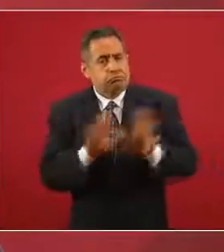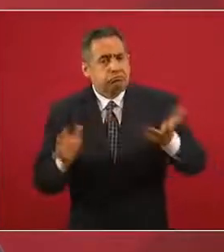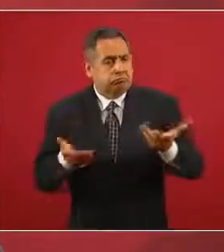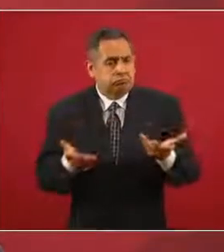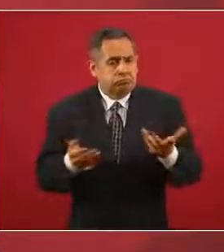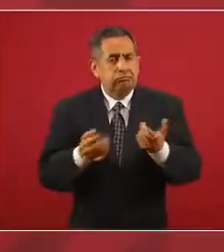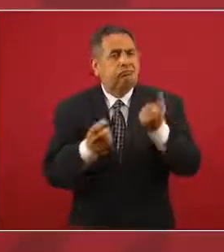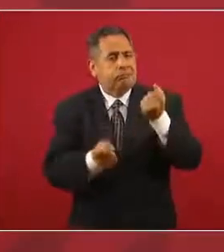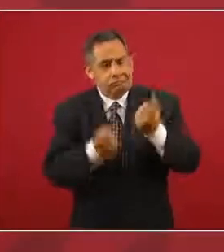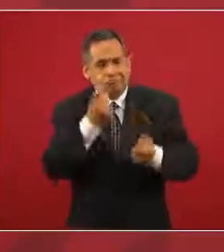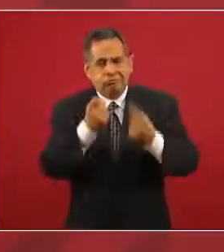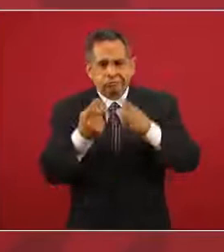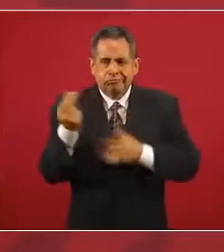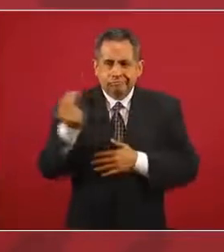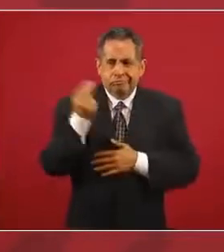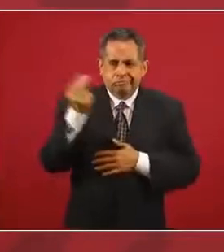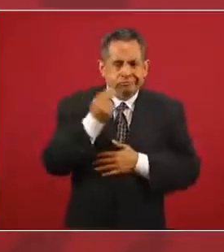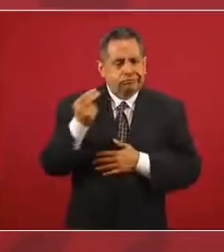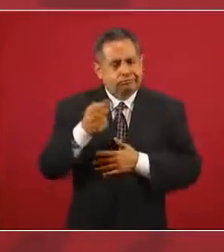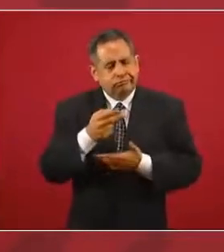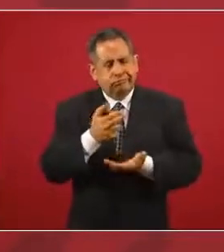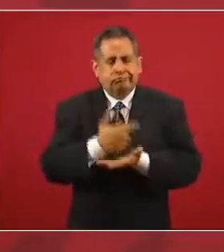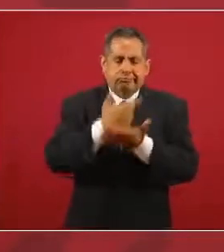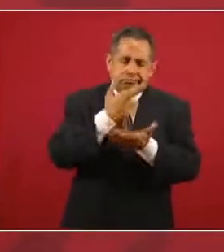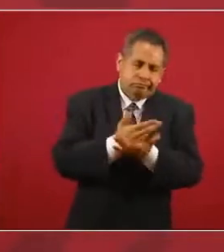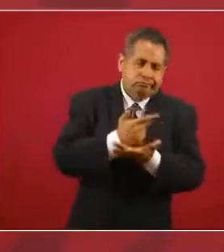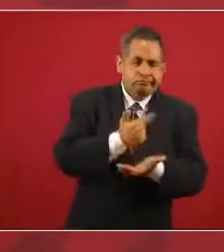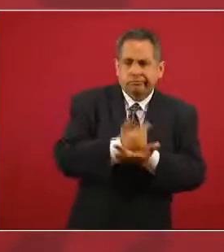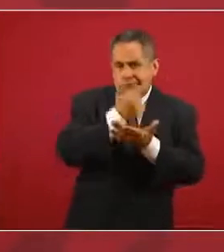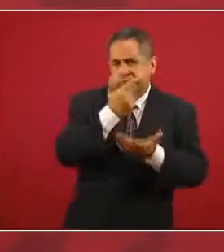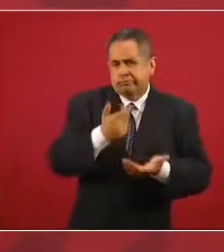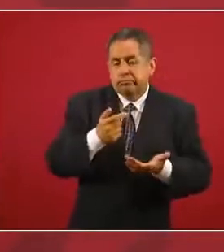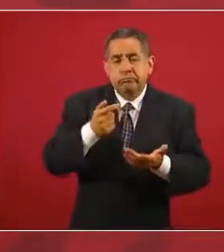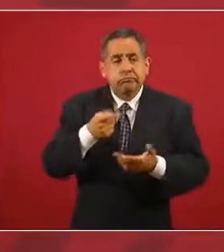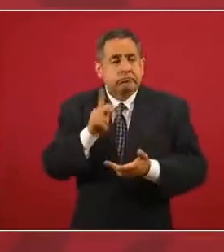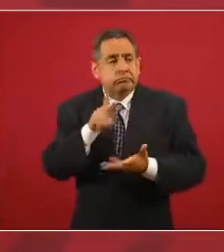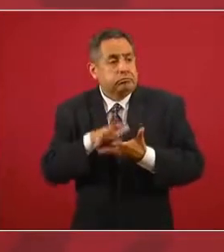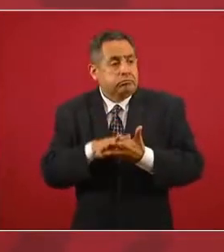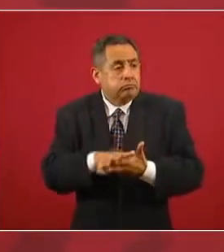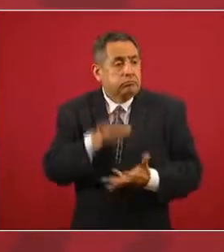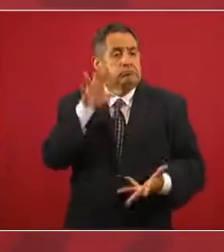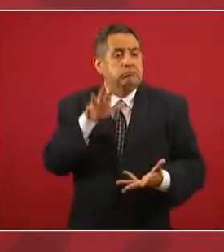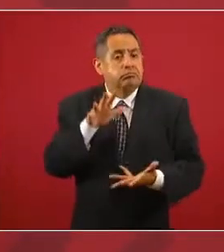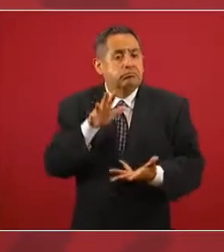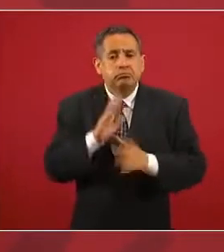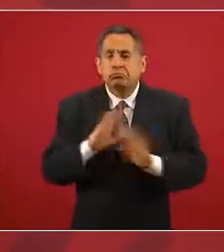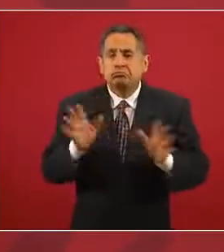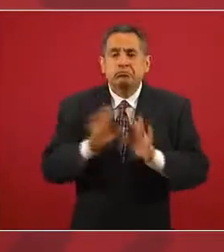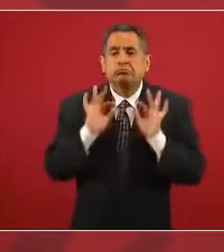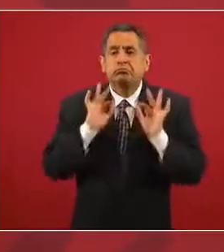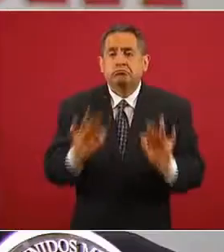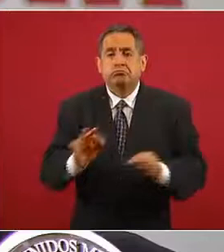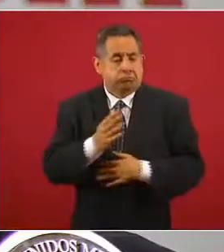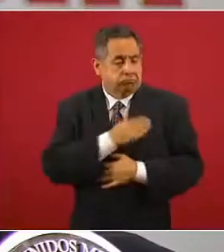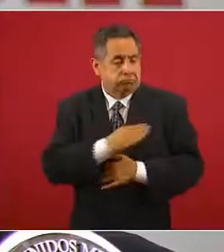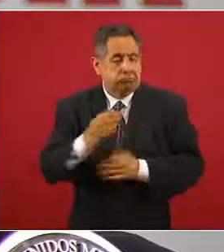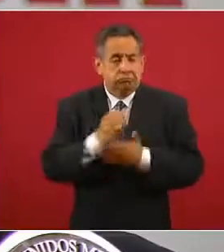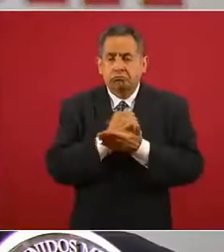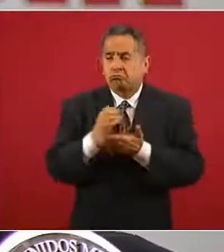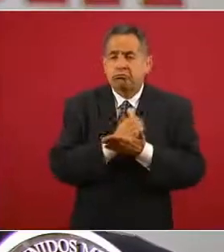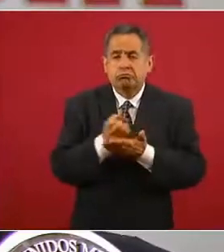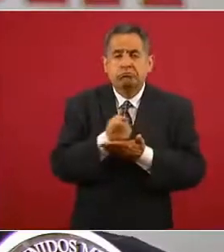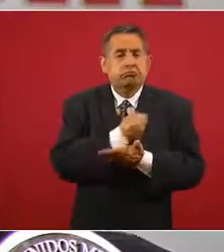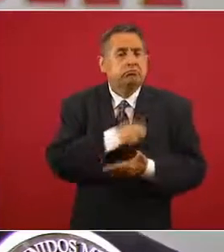necesitan rehabilitación porque estuvieron críticamente enfermas, pero la enorme mayoría han regresado a su vida normal.